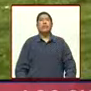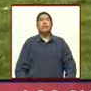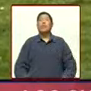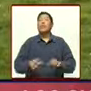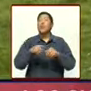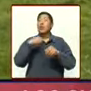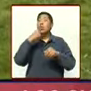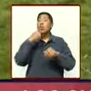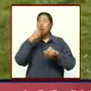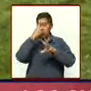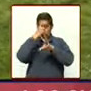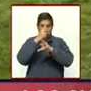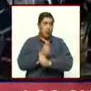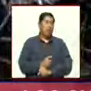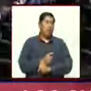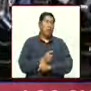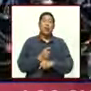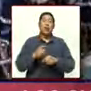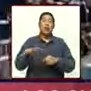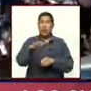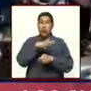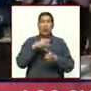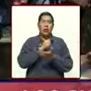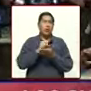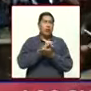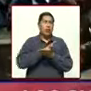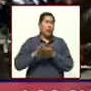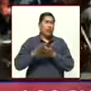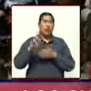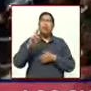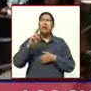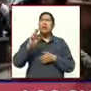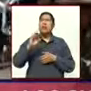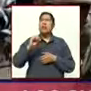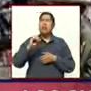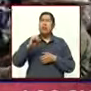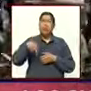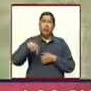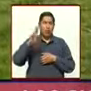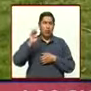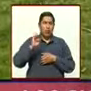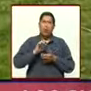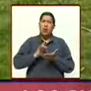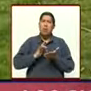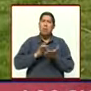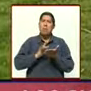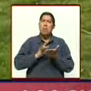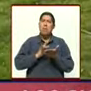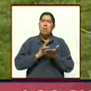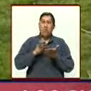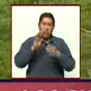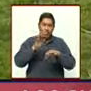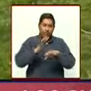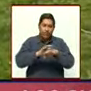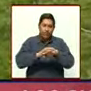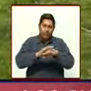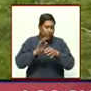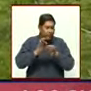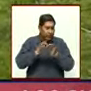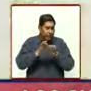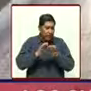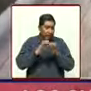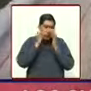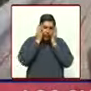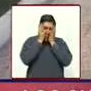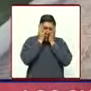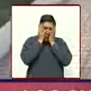Según las tradiciones se dice que San Roque era pues el médico que hacía ese milagro para curar a las personas que padecían la